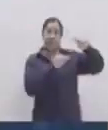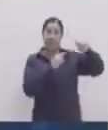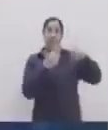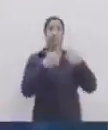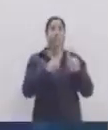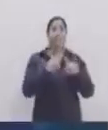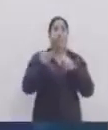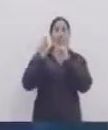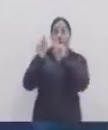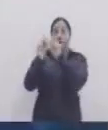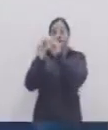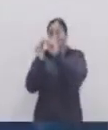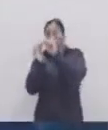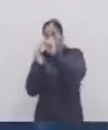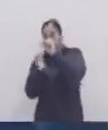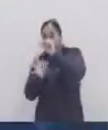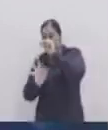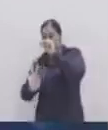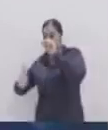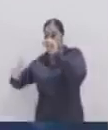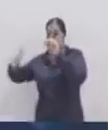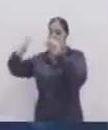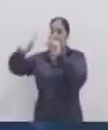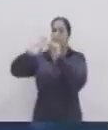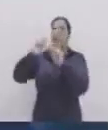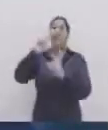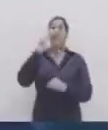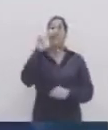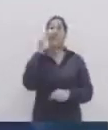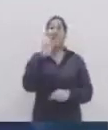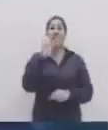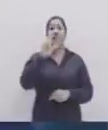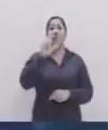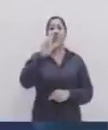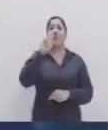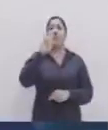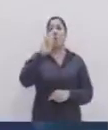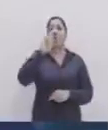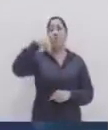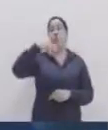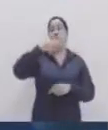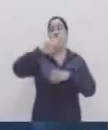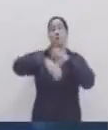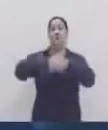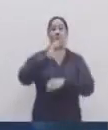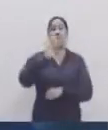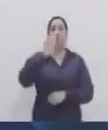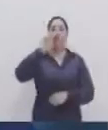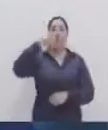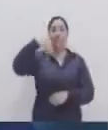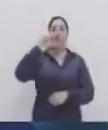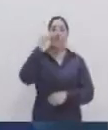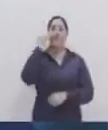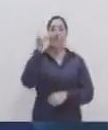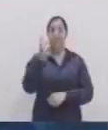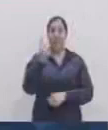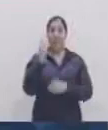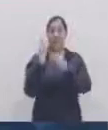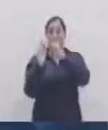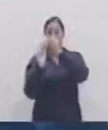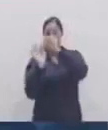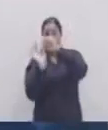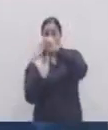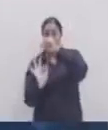La circunferencia es la línea curva y cerrada, ¿sí?, que tiene puntos a la